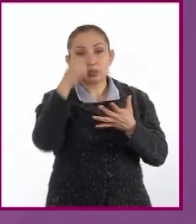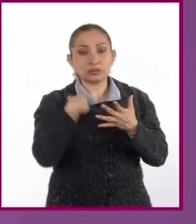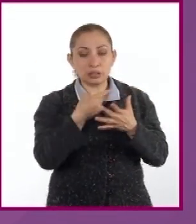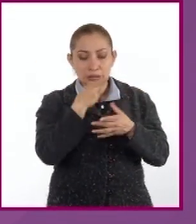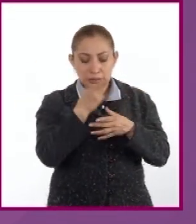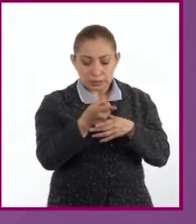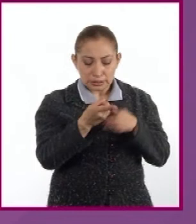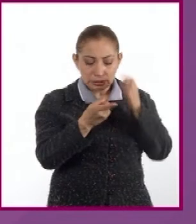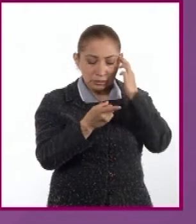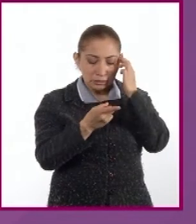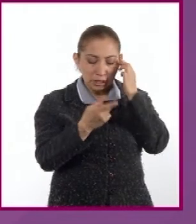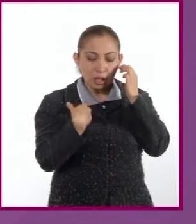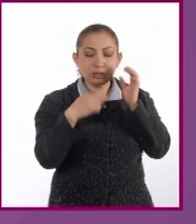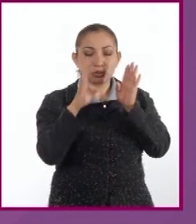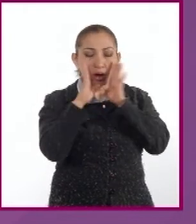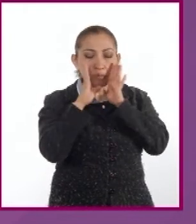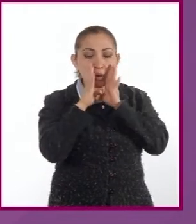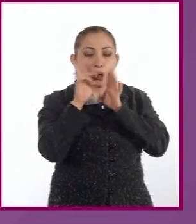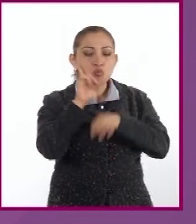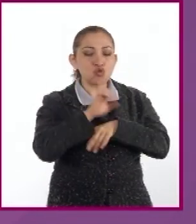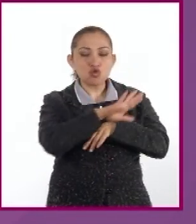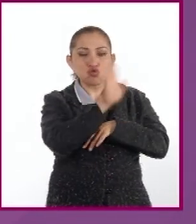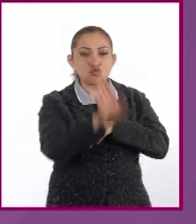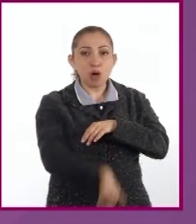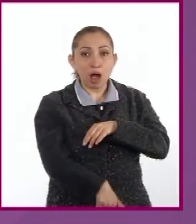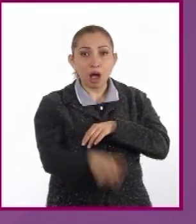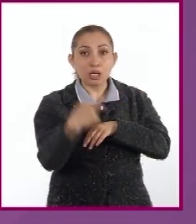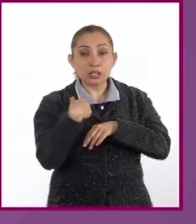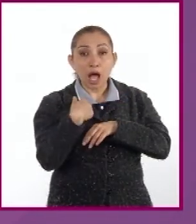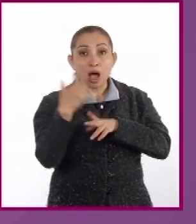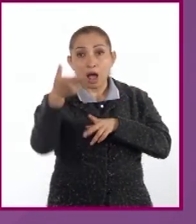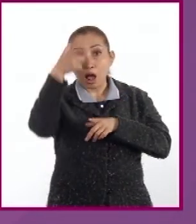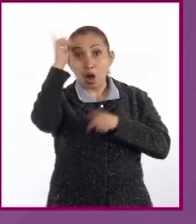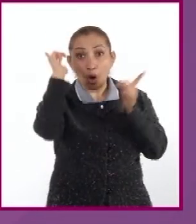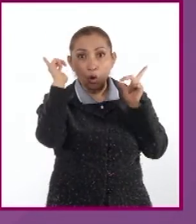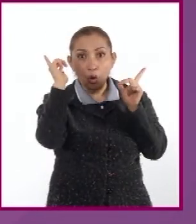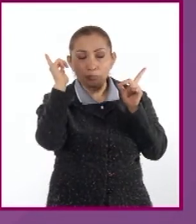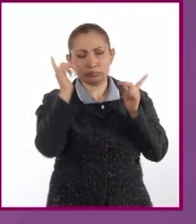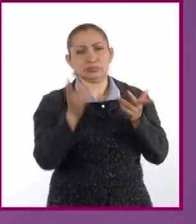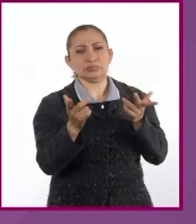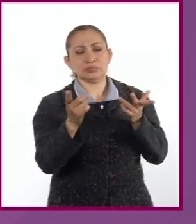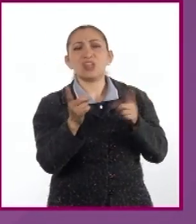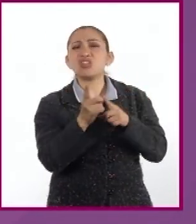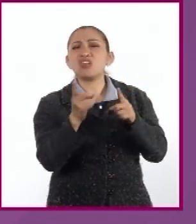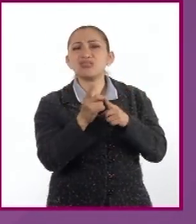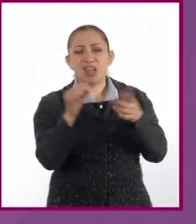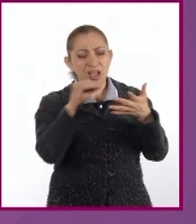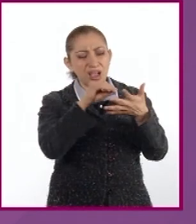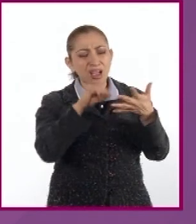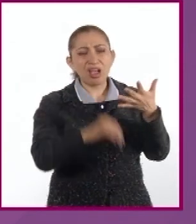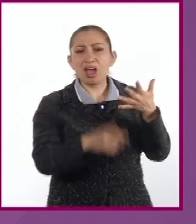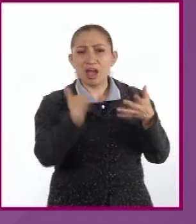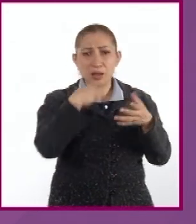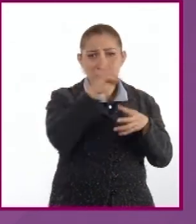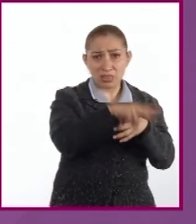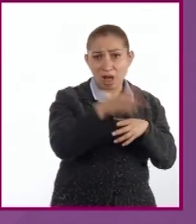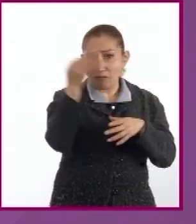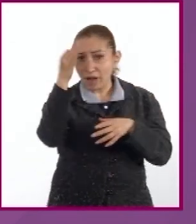decir: confesé a una muerta, se había vuelto loco. ¿A dónde corresponde cada uno?